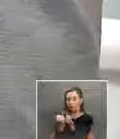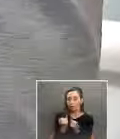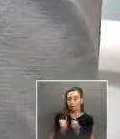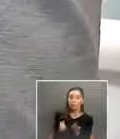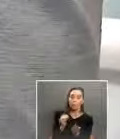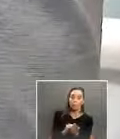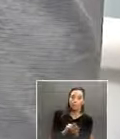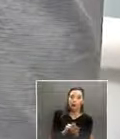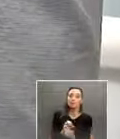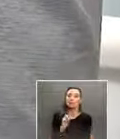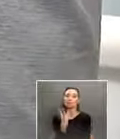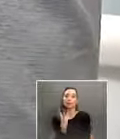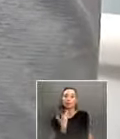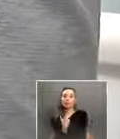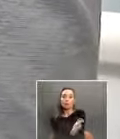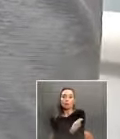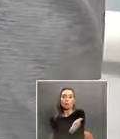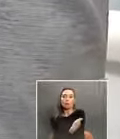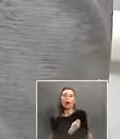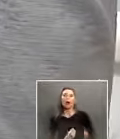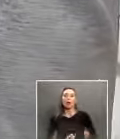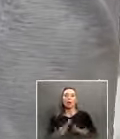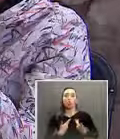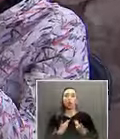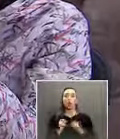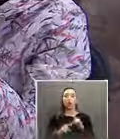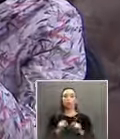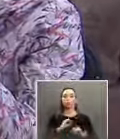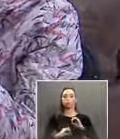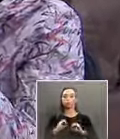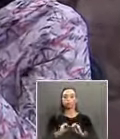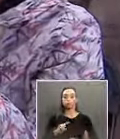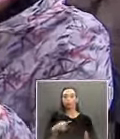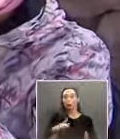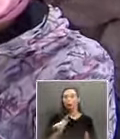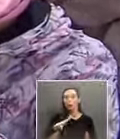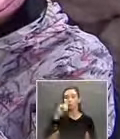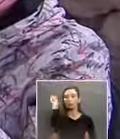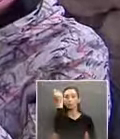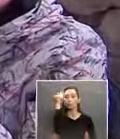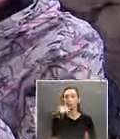inmunitario que las autoridades esperarían comenzar a llevar a cabo en septiembre de este año.